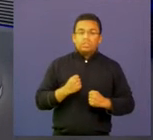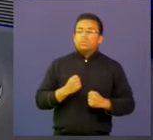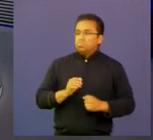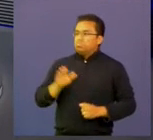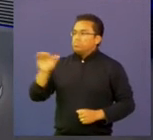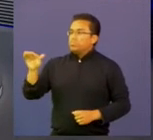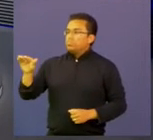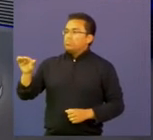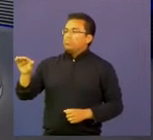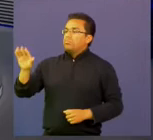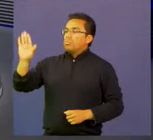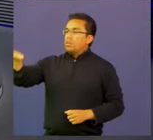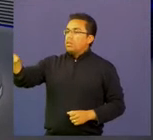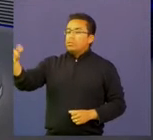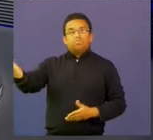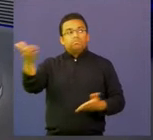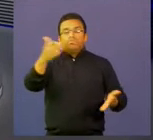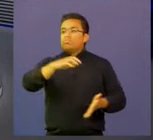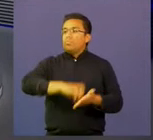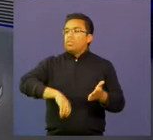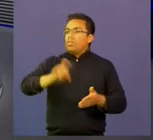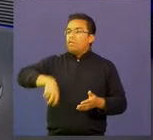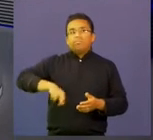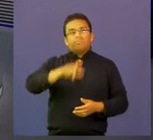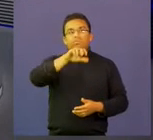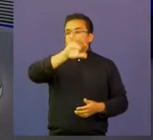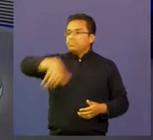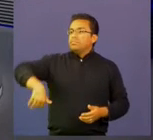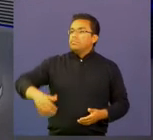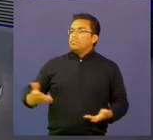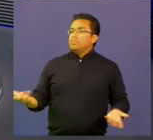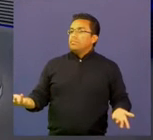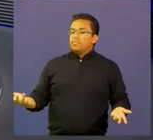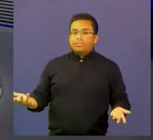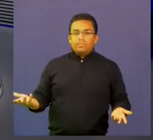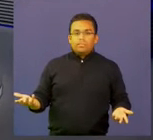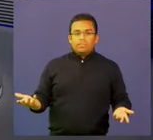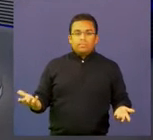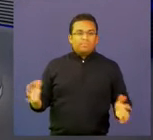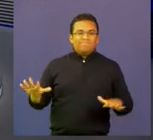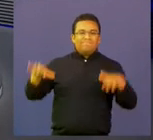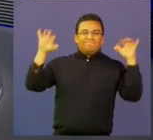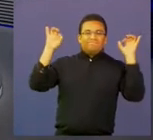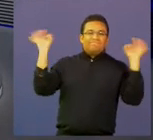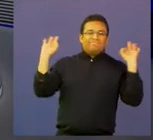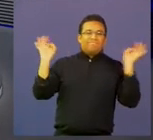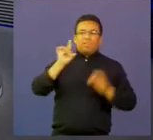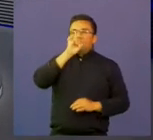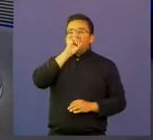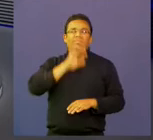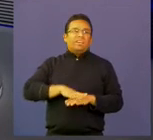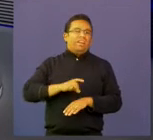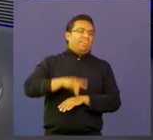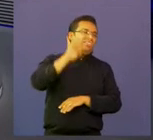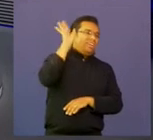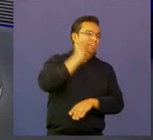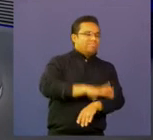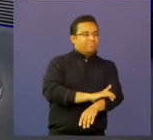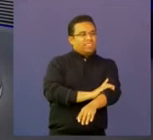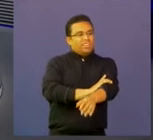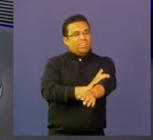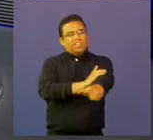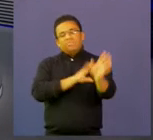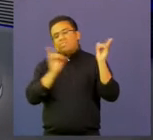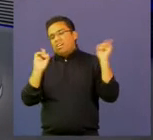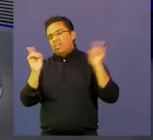o porque toca tocarle la puerta a unos, o porque entre todos no se ponen de acuerdo y es mejor dejar las cosas así, es mejor dejar que las cosas